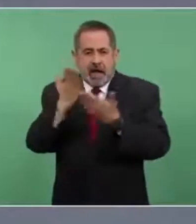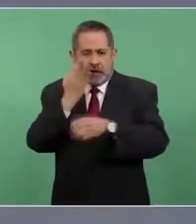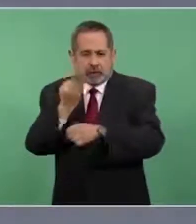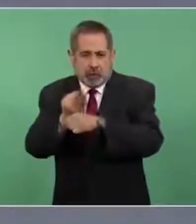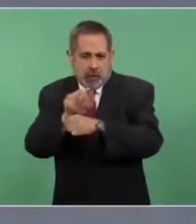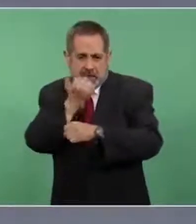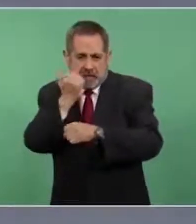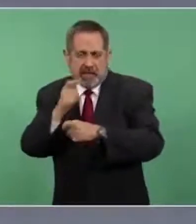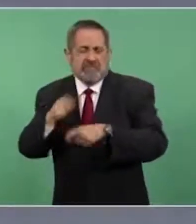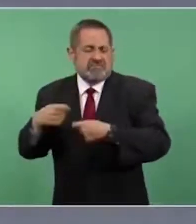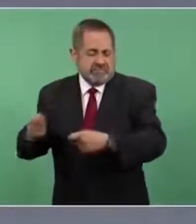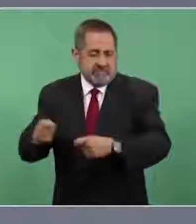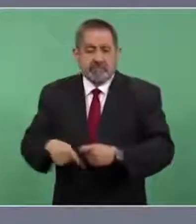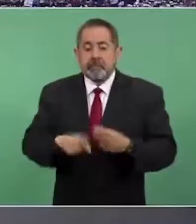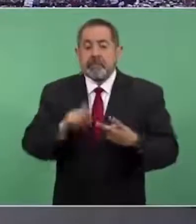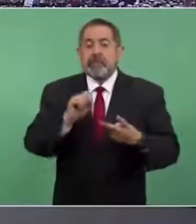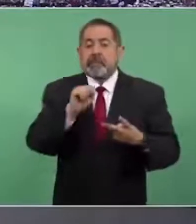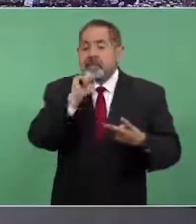de preescolar